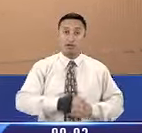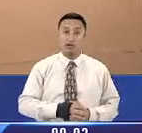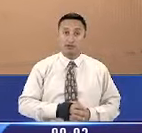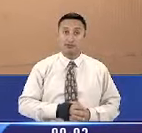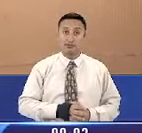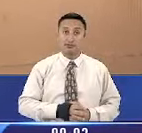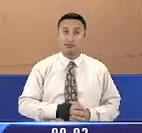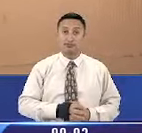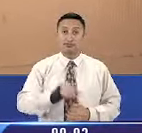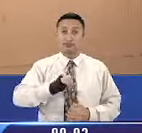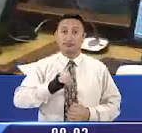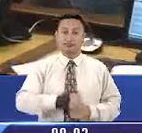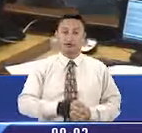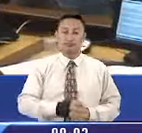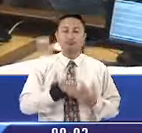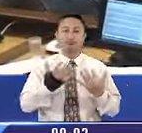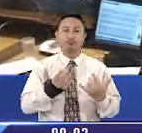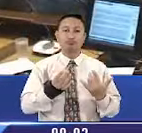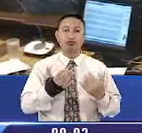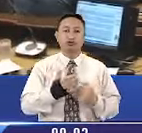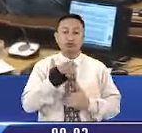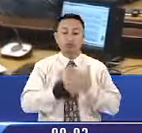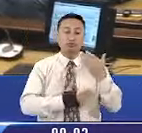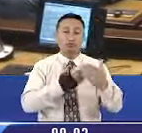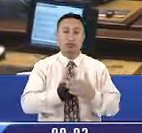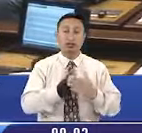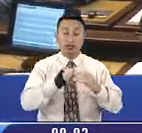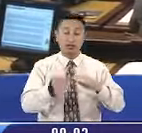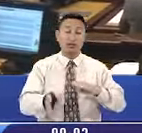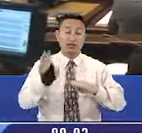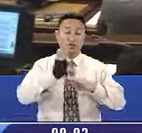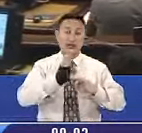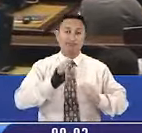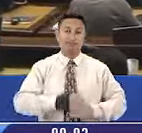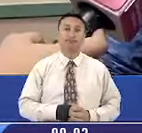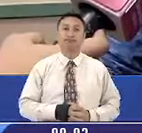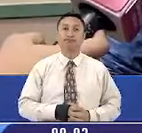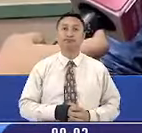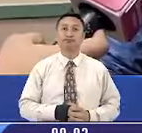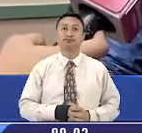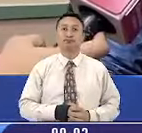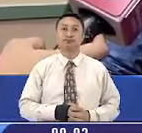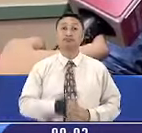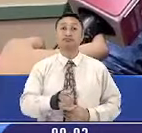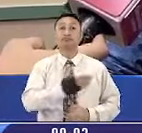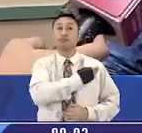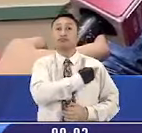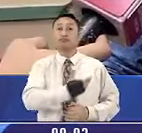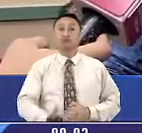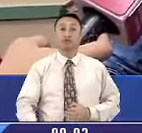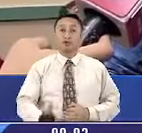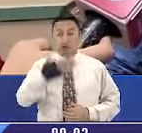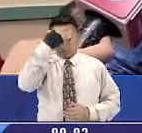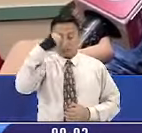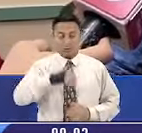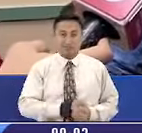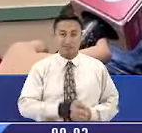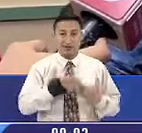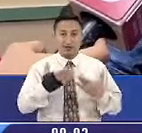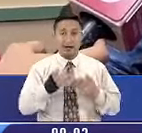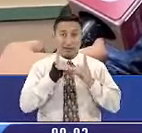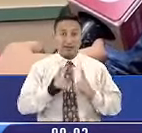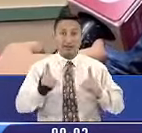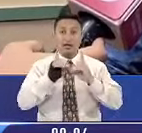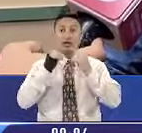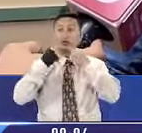en cambio, deberán esperar a ser tramitadas por la Asamblea Nacional. El presidente de la República, una vez que estén